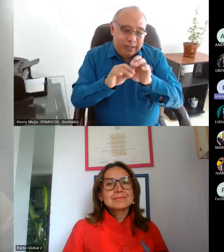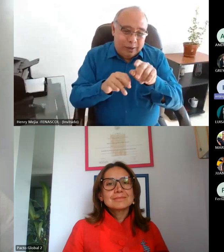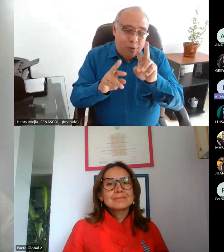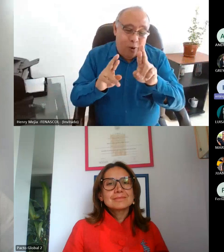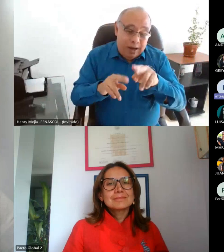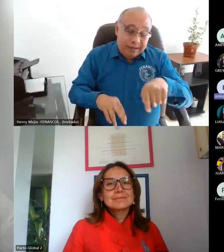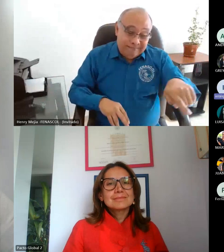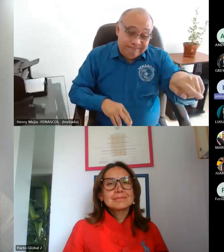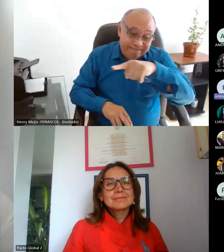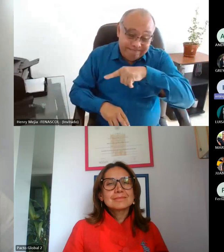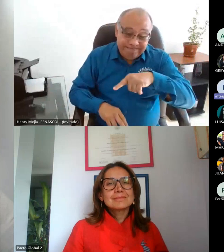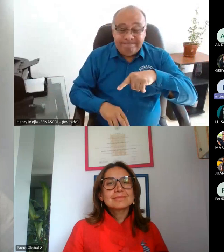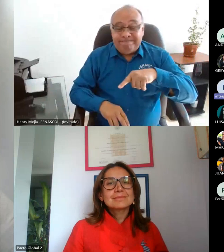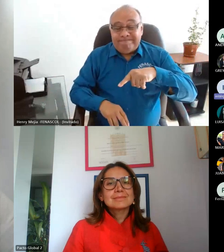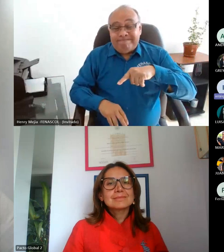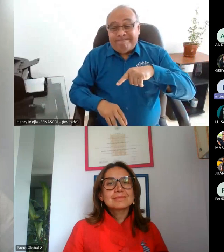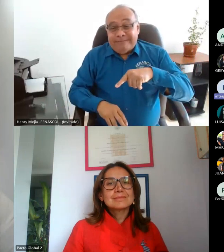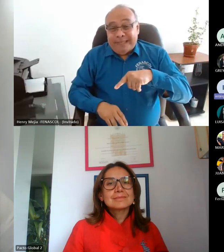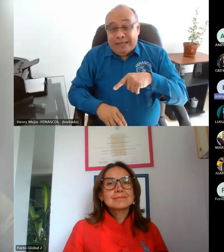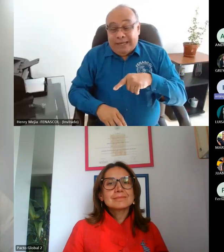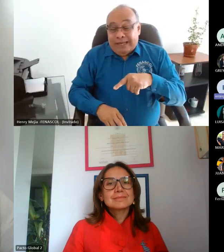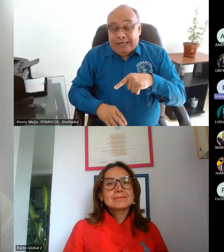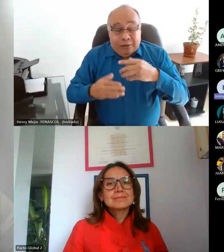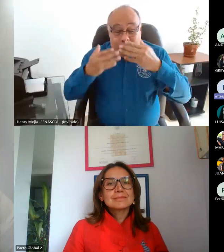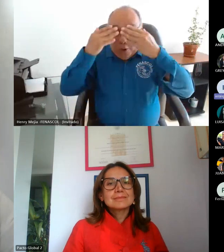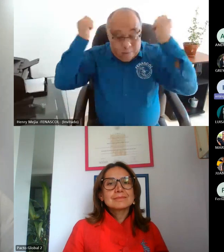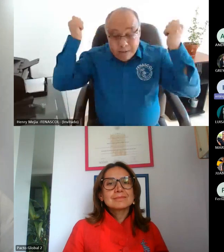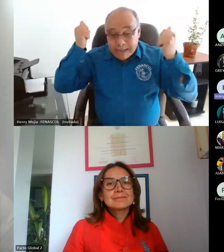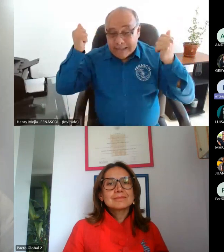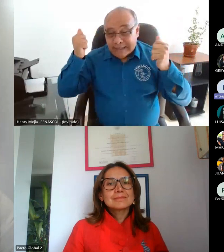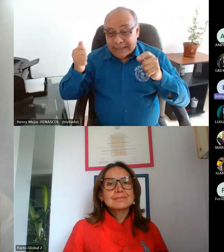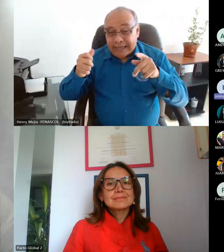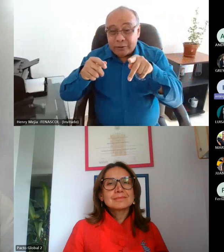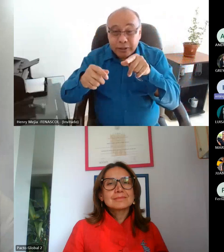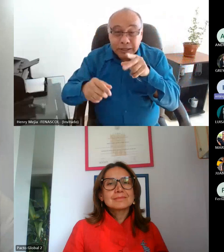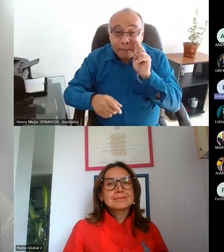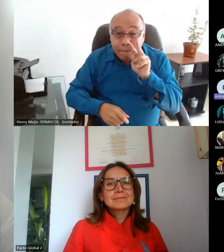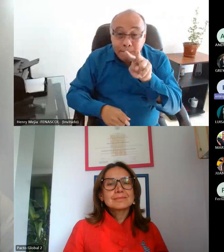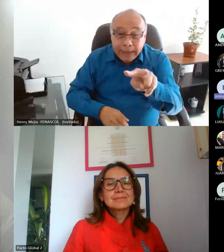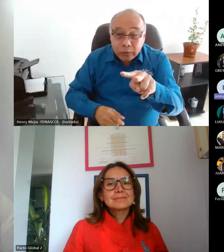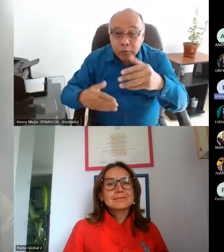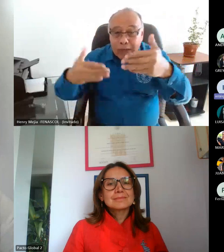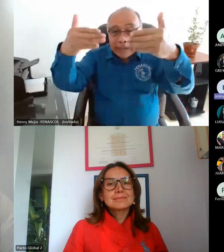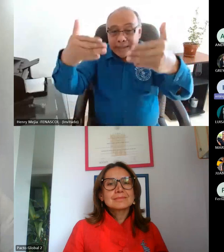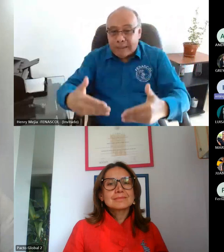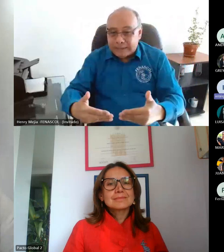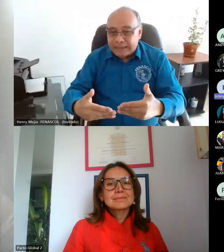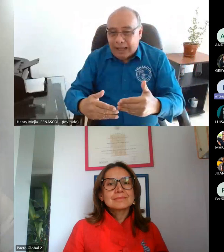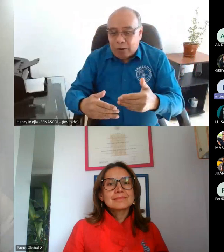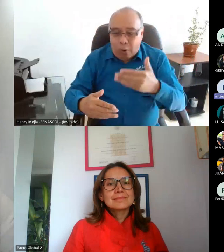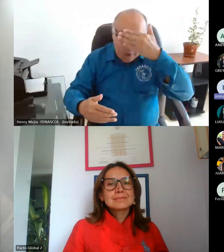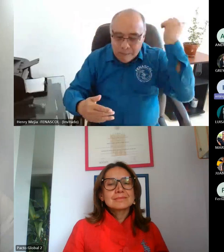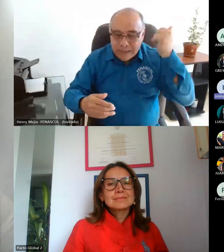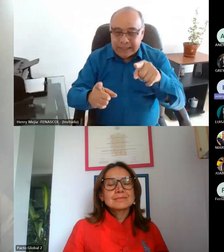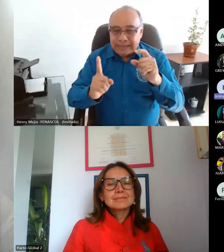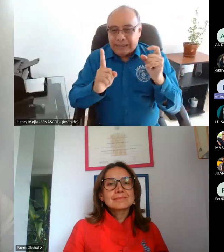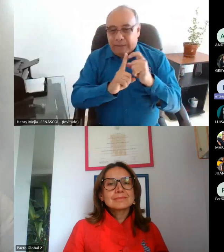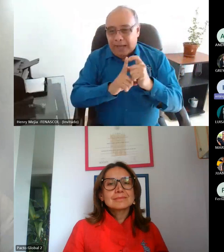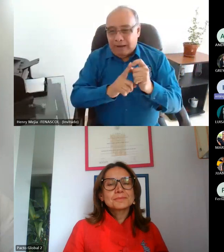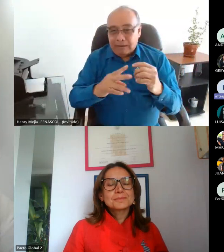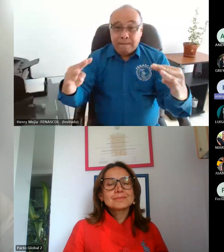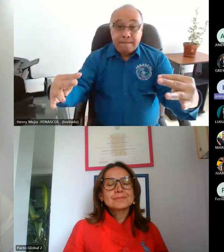sorda una persona ciega y lo duda entonces Ojalá eh nos olvidemos de eso sí que no